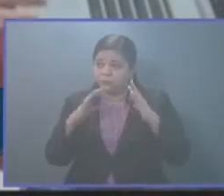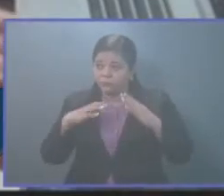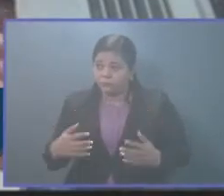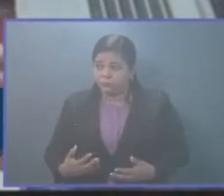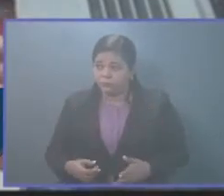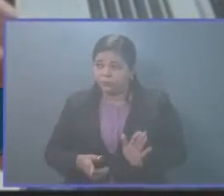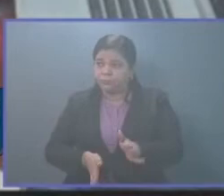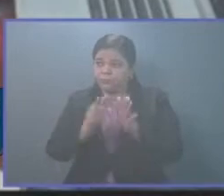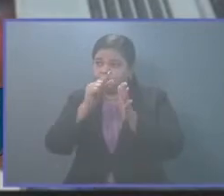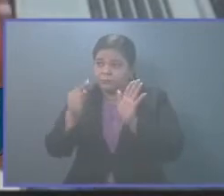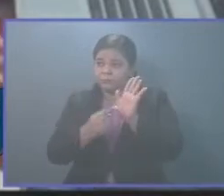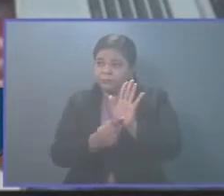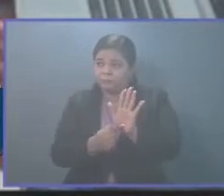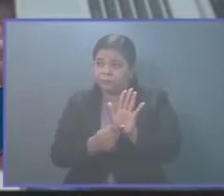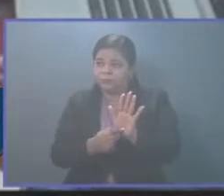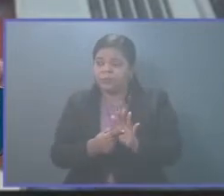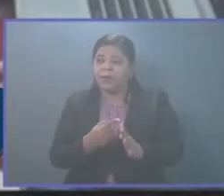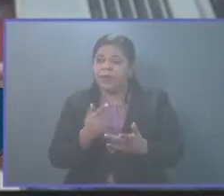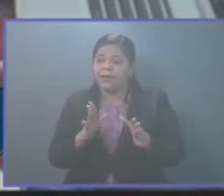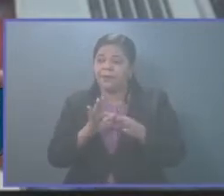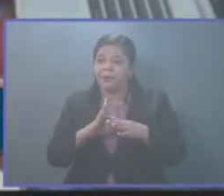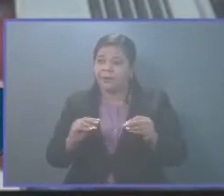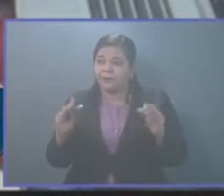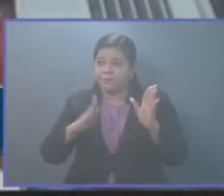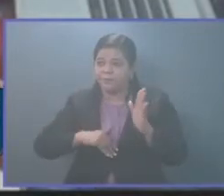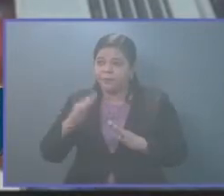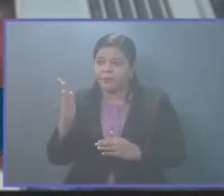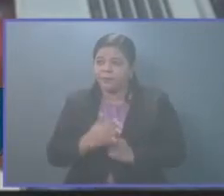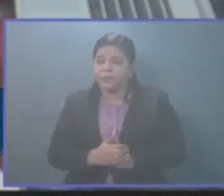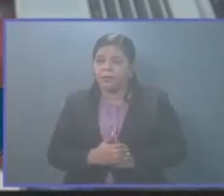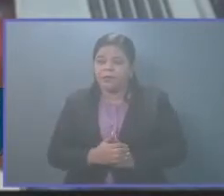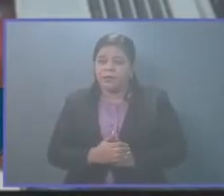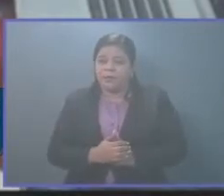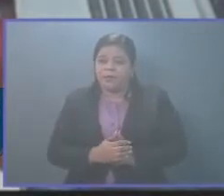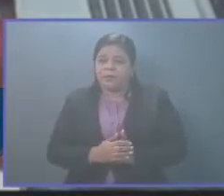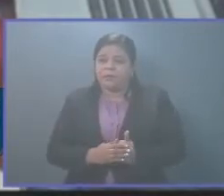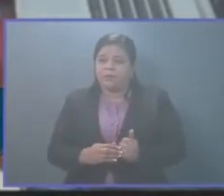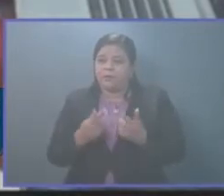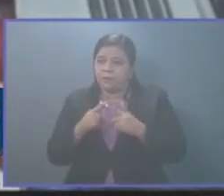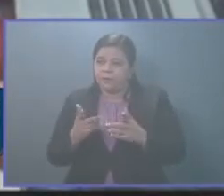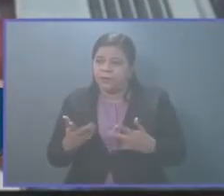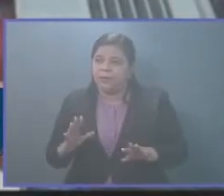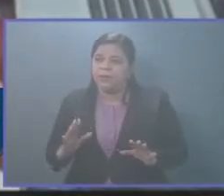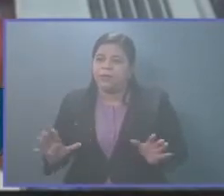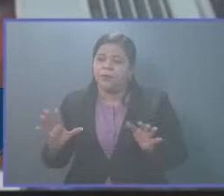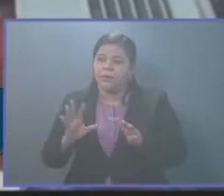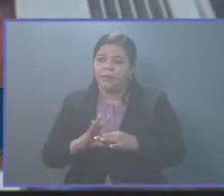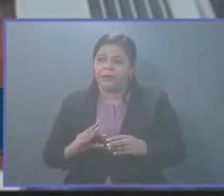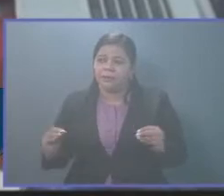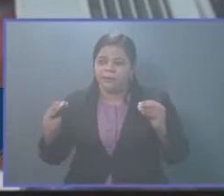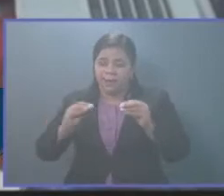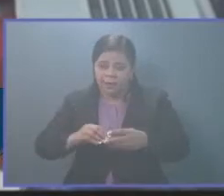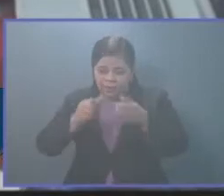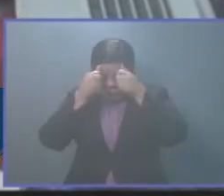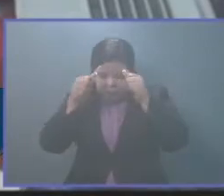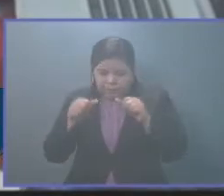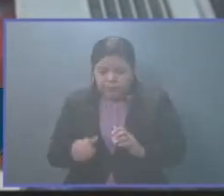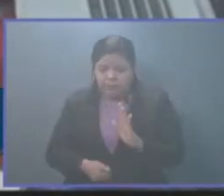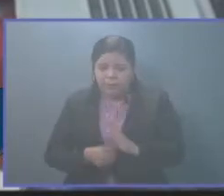porque en este caso la Asamblea Legislativa tiene un rol consignado también en el decreto en el sentido de aprobación de ese